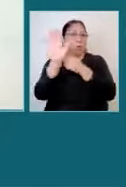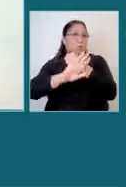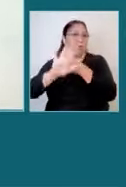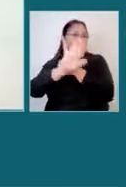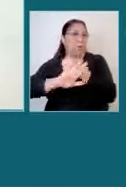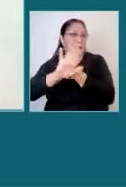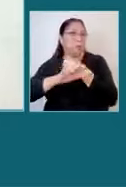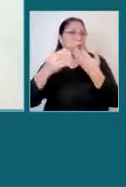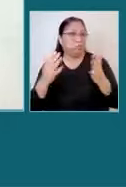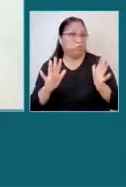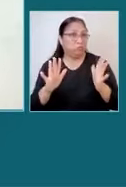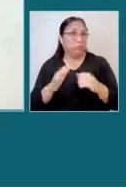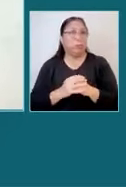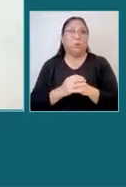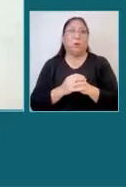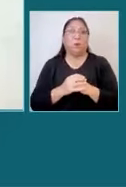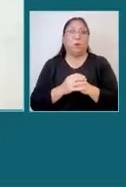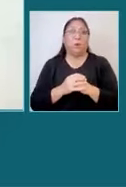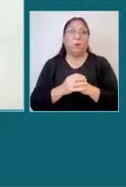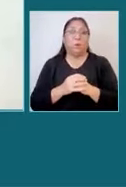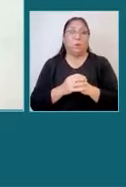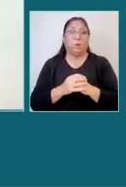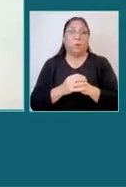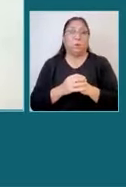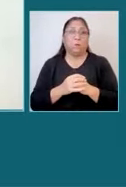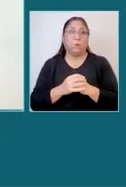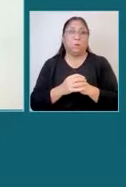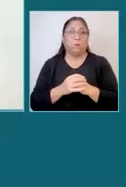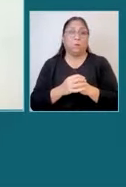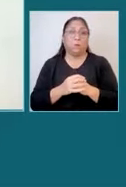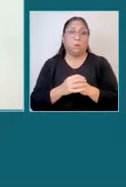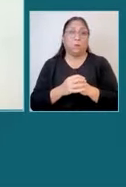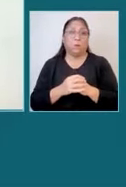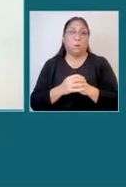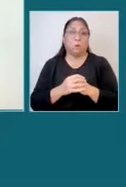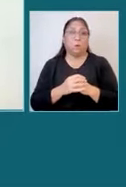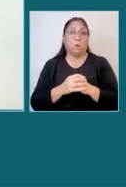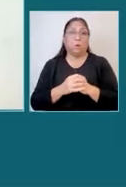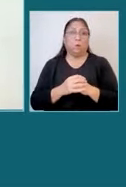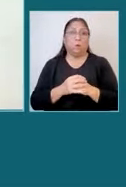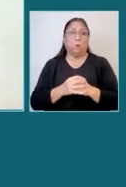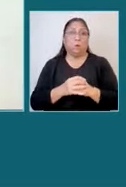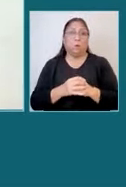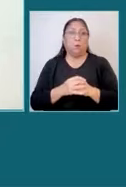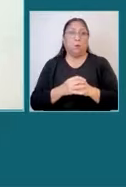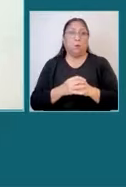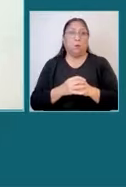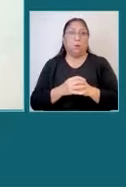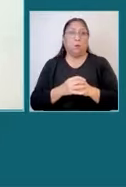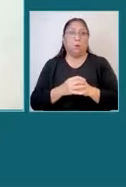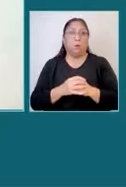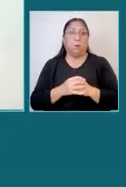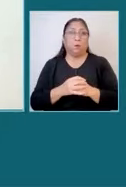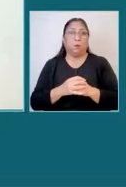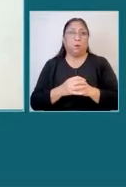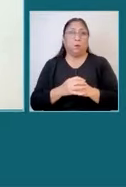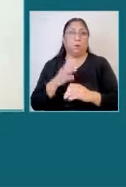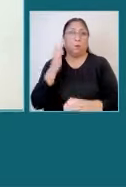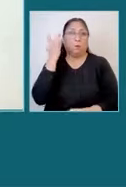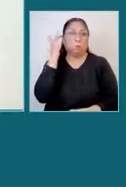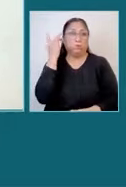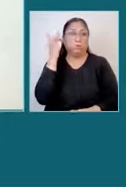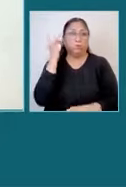casas, podíamos ir a la casa de algún amigo. Hoy el ciberbullying nos persigue a todas partes. Con lo cual tenemos esa